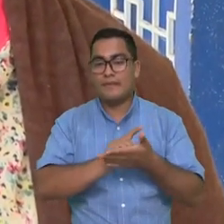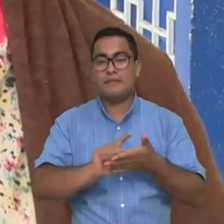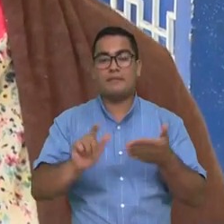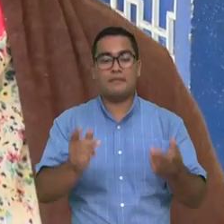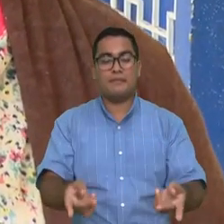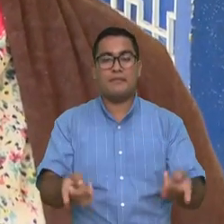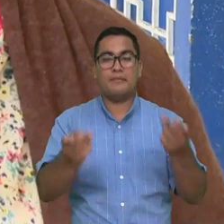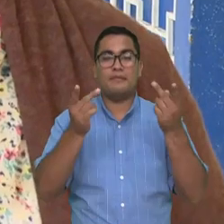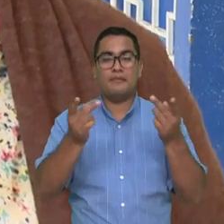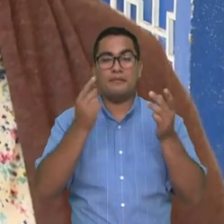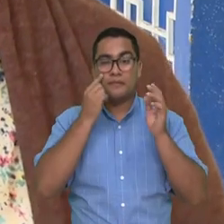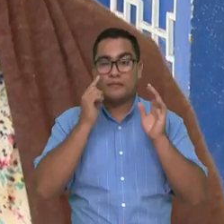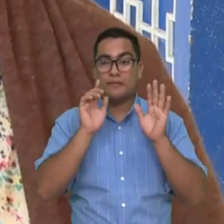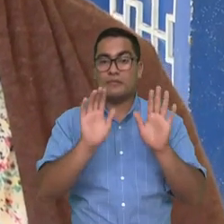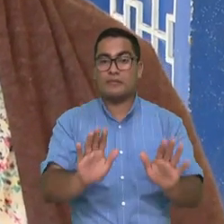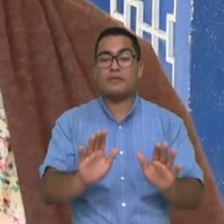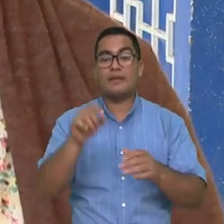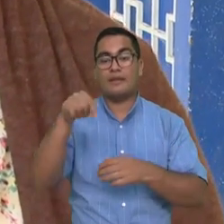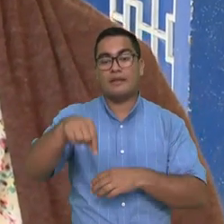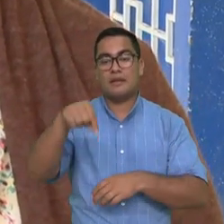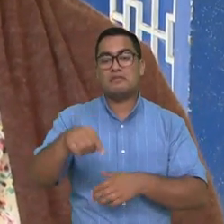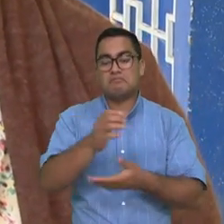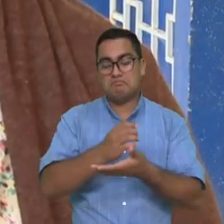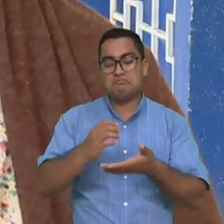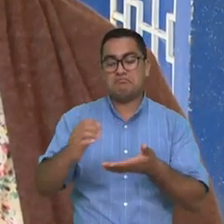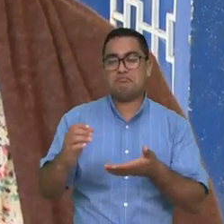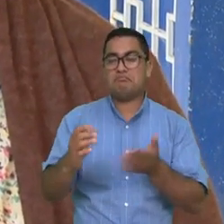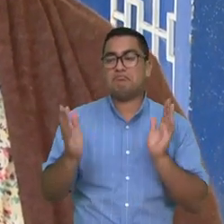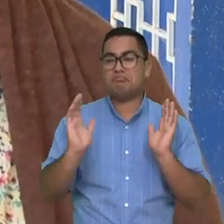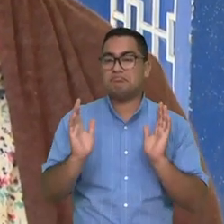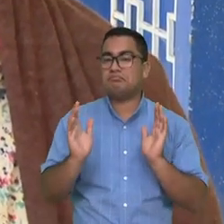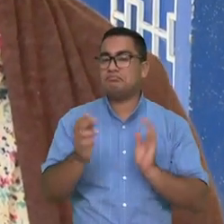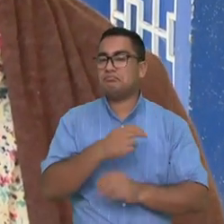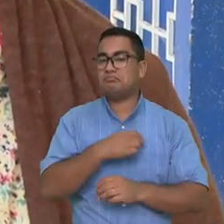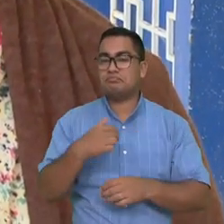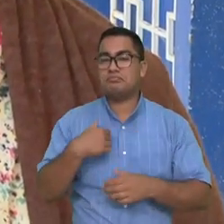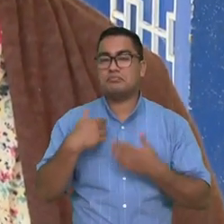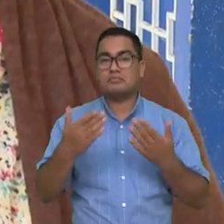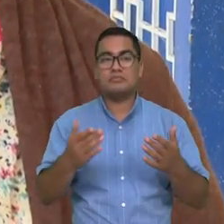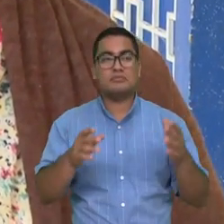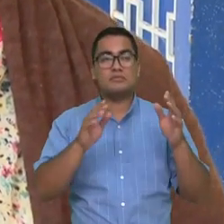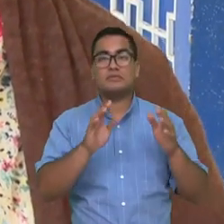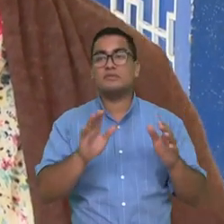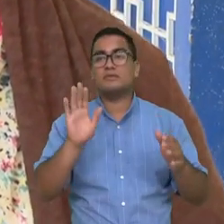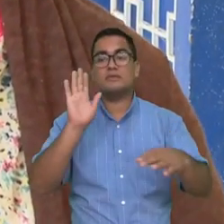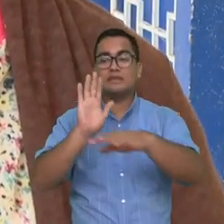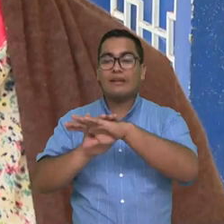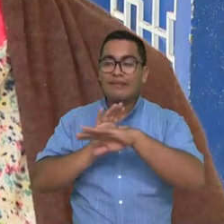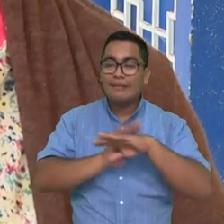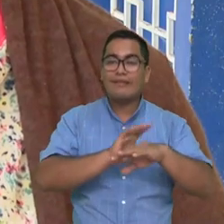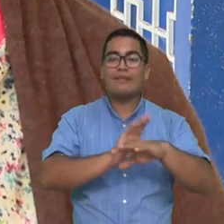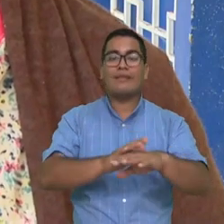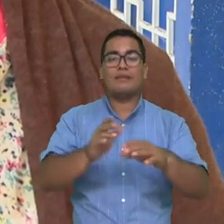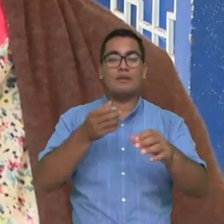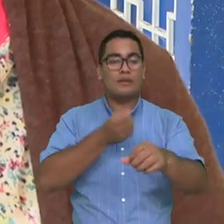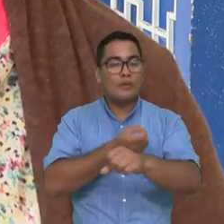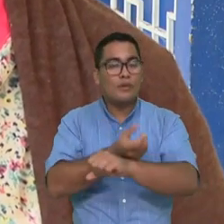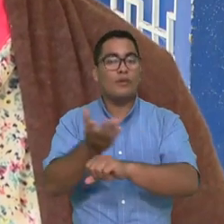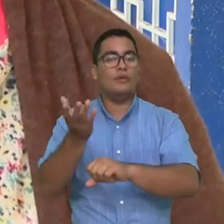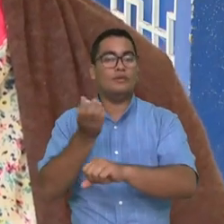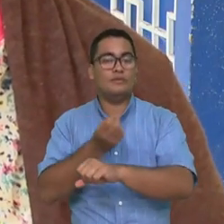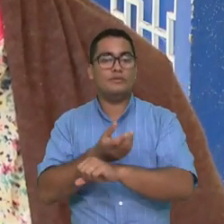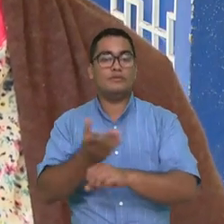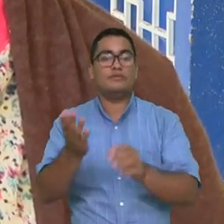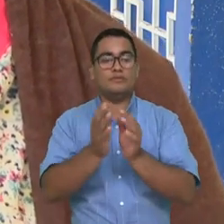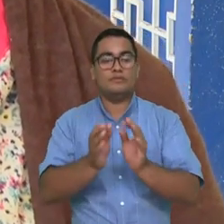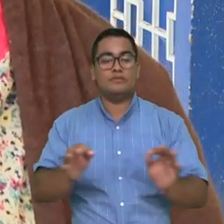vida. Y aquí en el colegio nosotros estamos haciendo una campaña masiva, no solo de estar orientando, sino de que lo